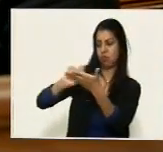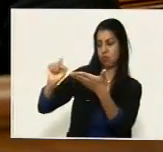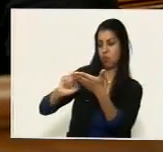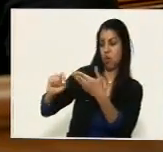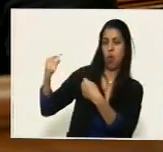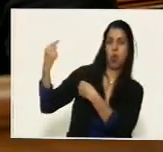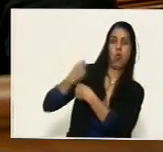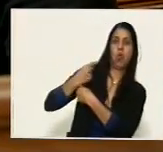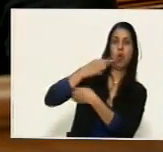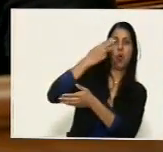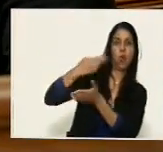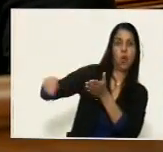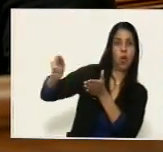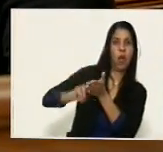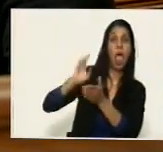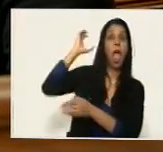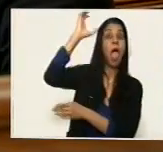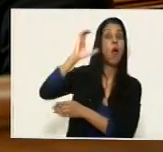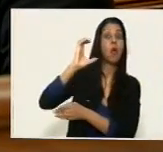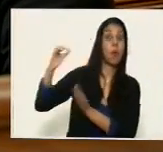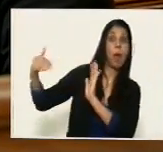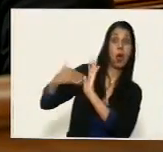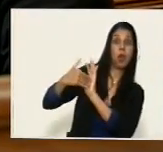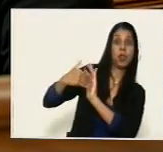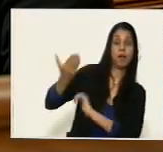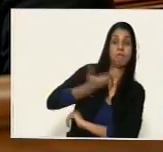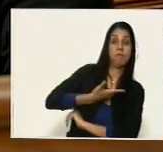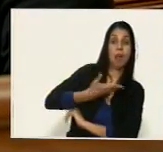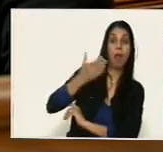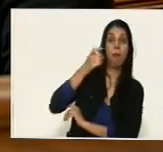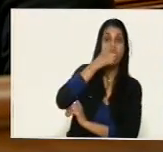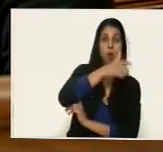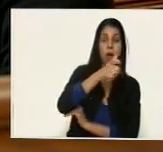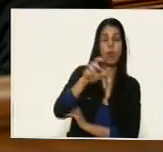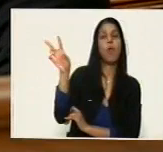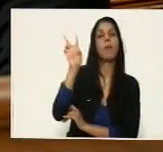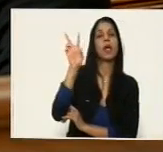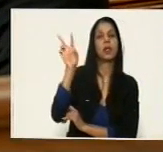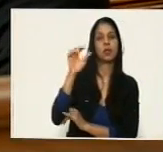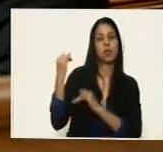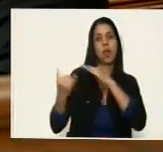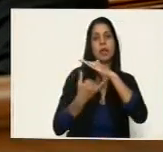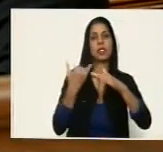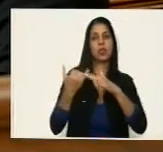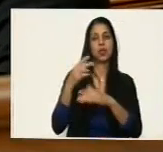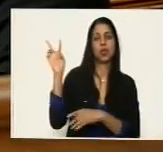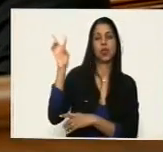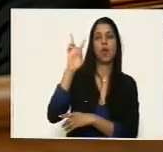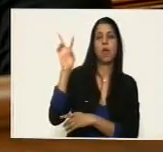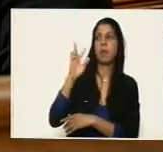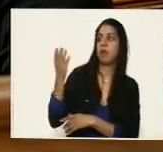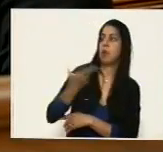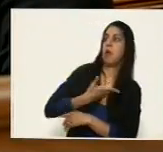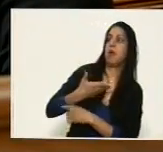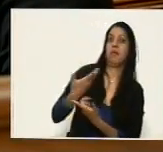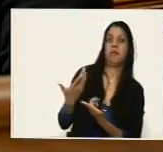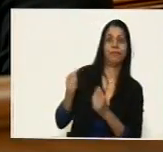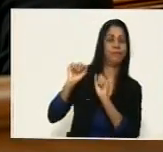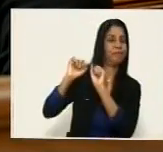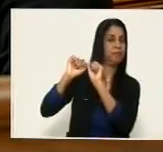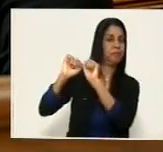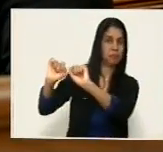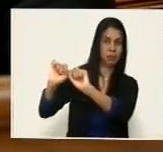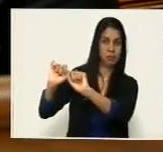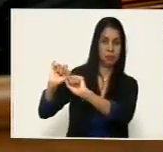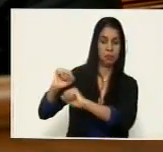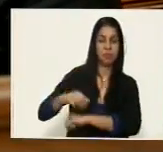sanciones de la Unión Europea en contra del pueblo y las instituciones democráticas de la República